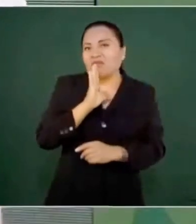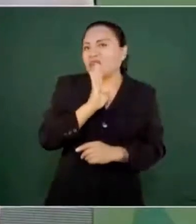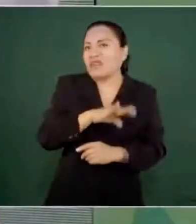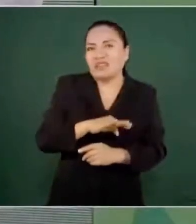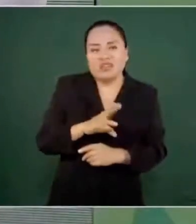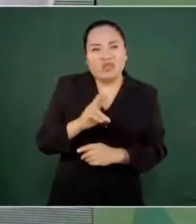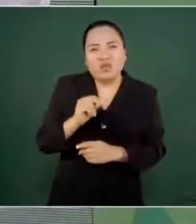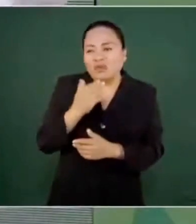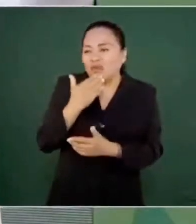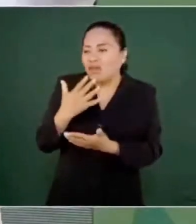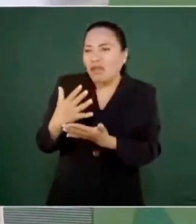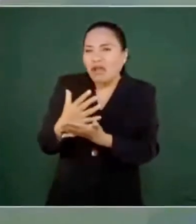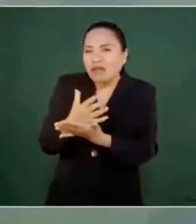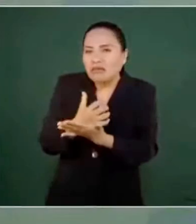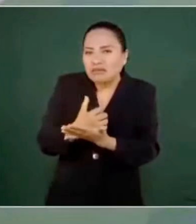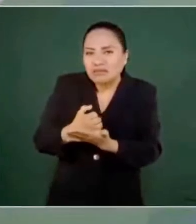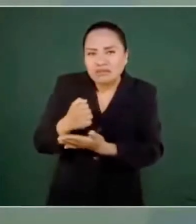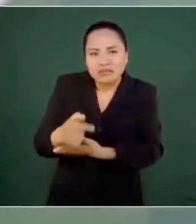Ese era